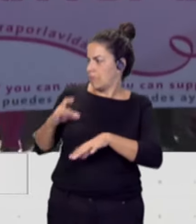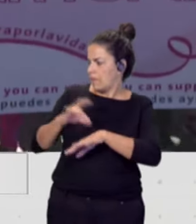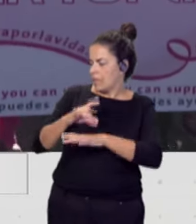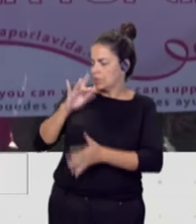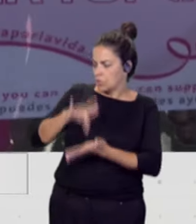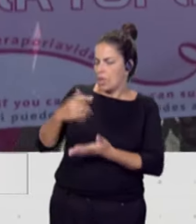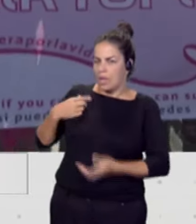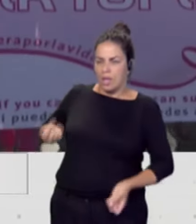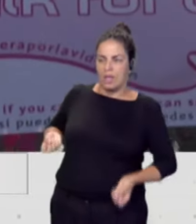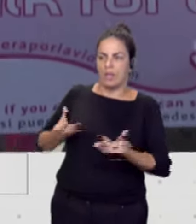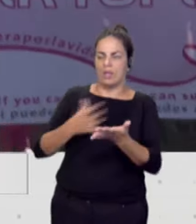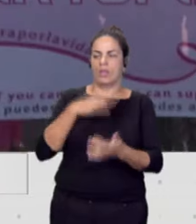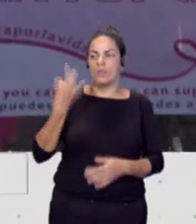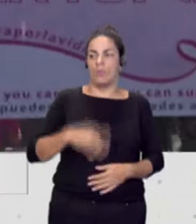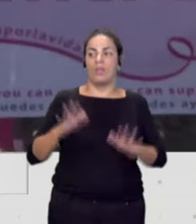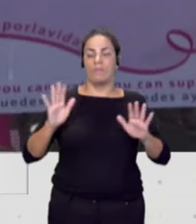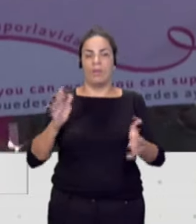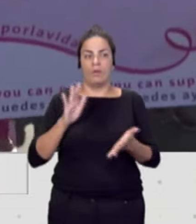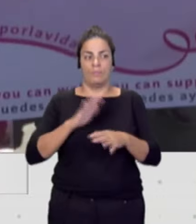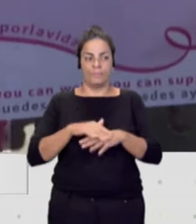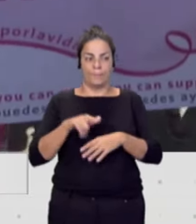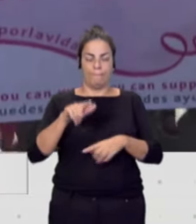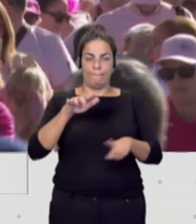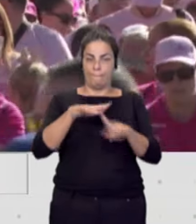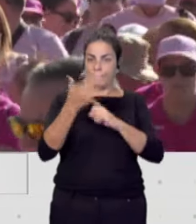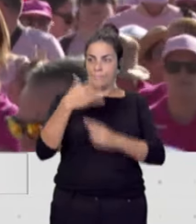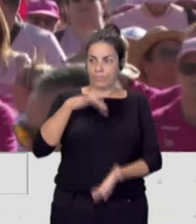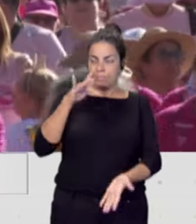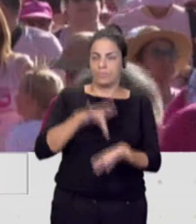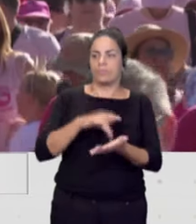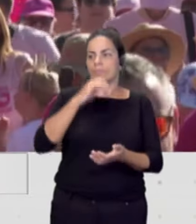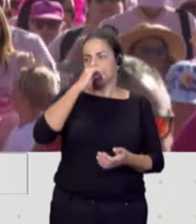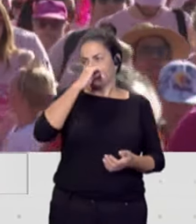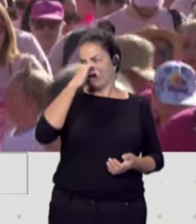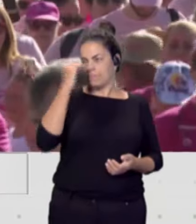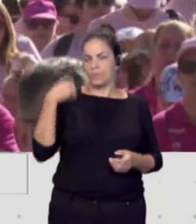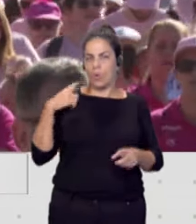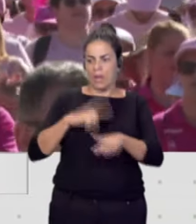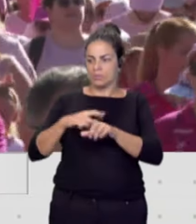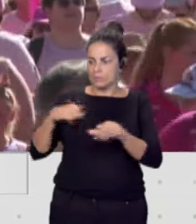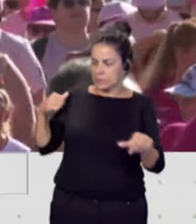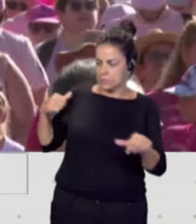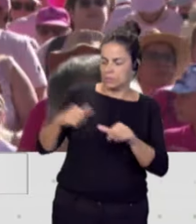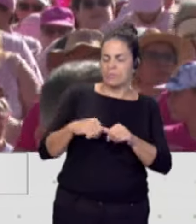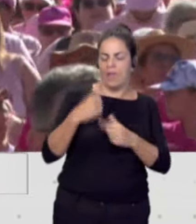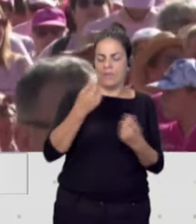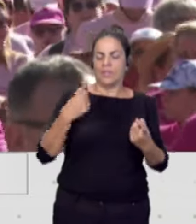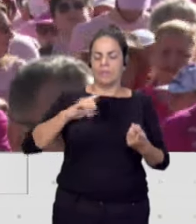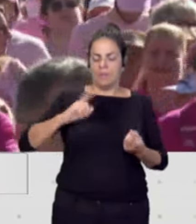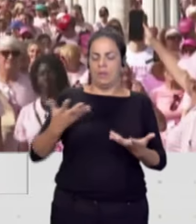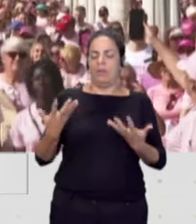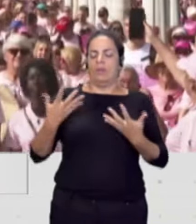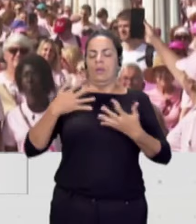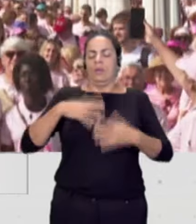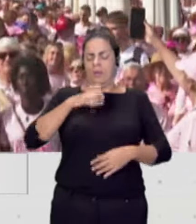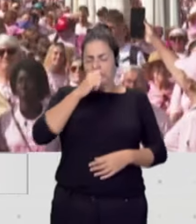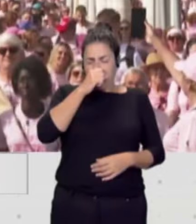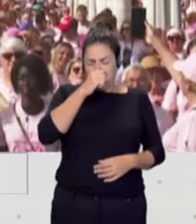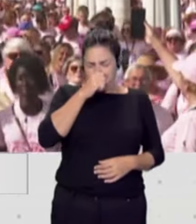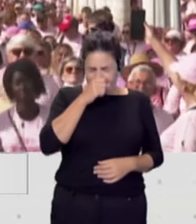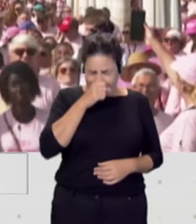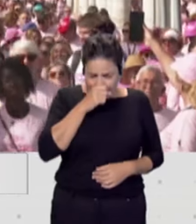quizás para llegar a ese punto pues tenemos que necesitamos un tiempo también de asimilación, de ayuda.